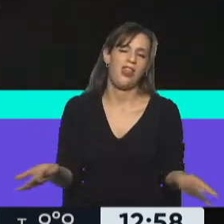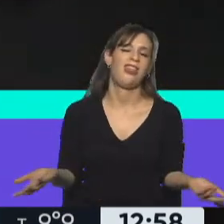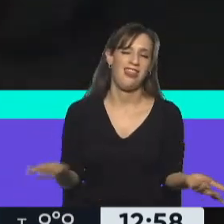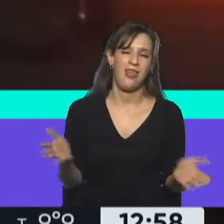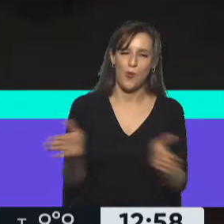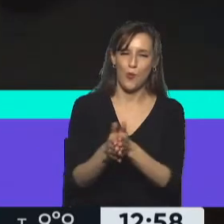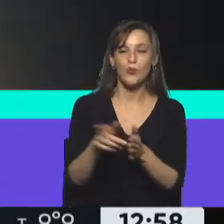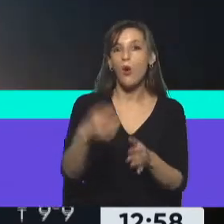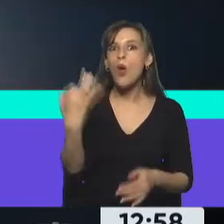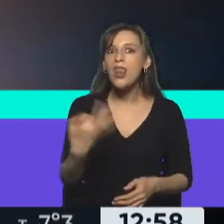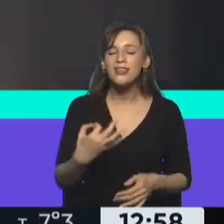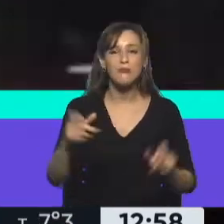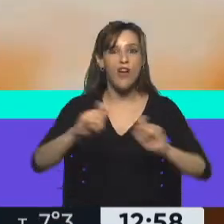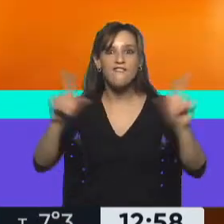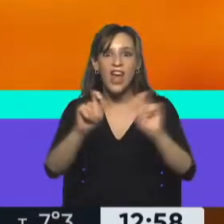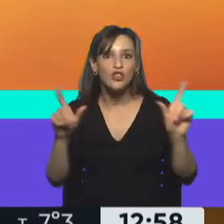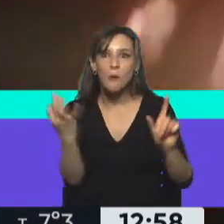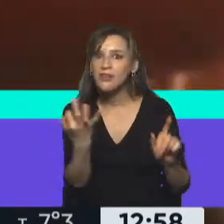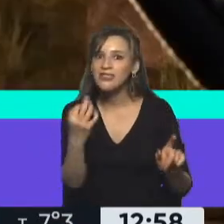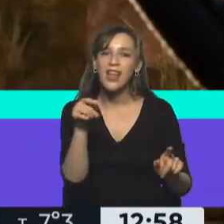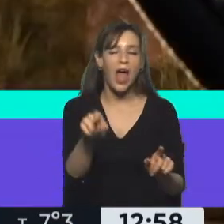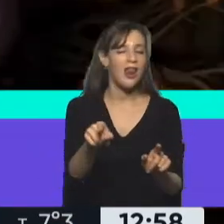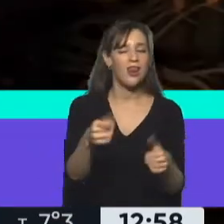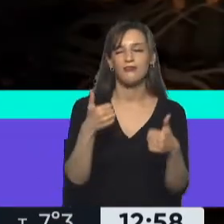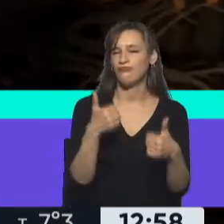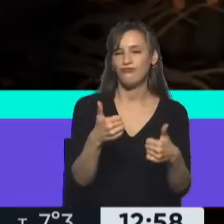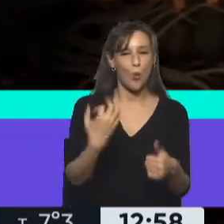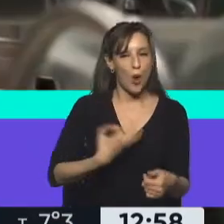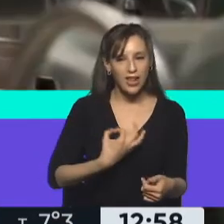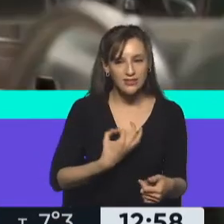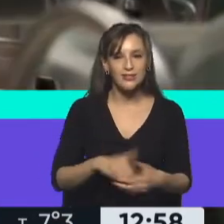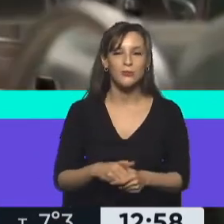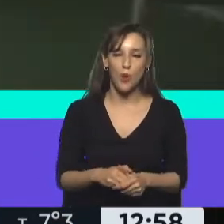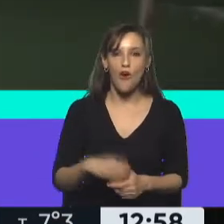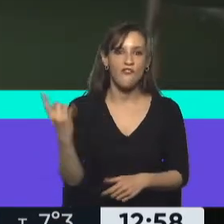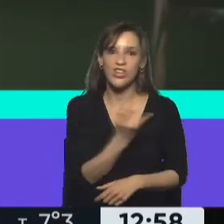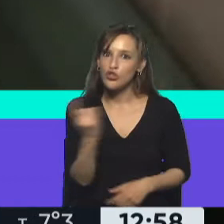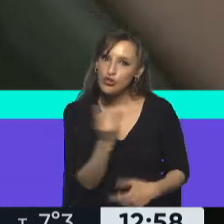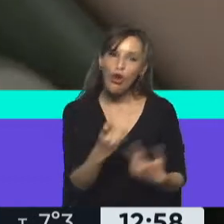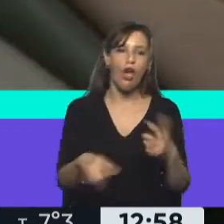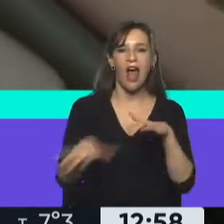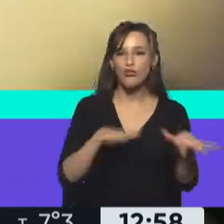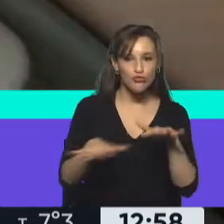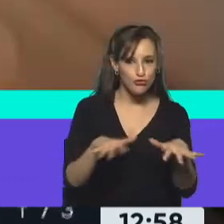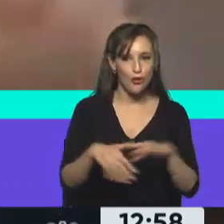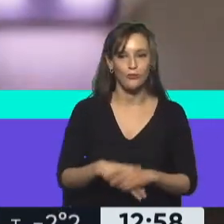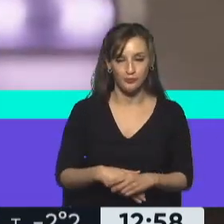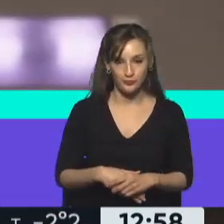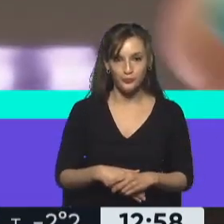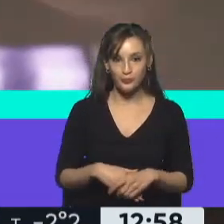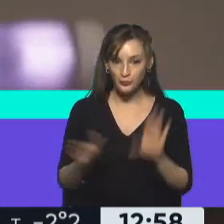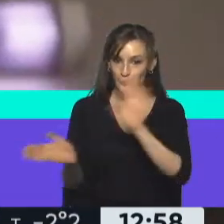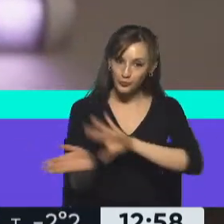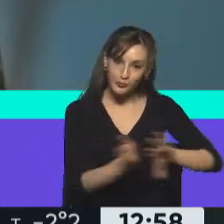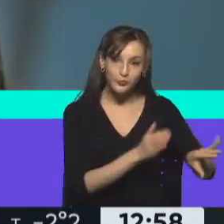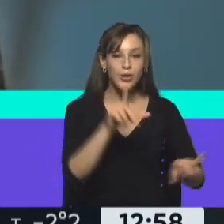de efectos especiales para todos los amantes de la saga de Marvel. Ahí tenemos mucha acción garantizada. De Venom 2 nos